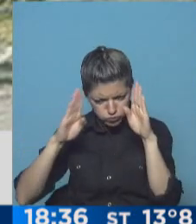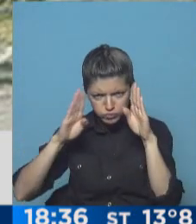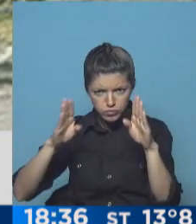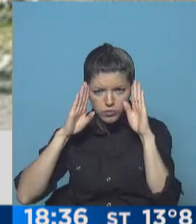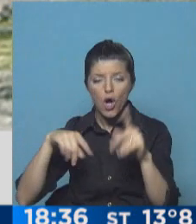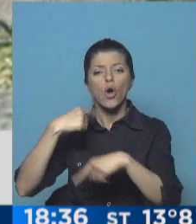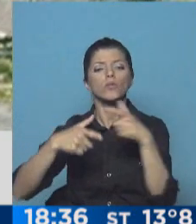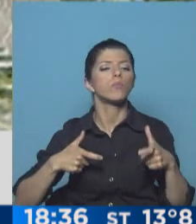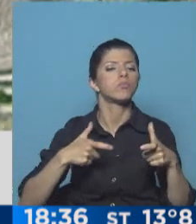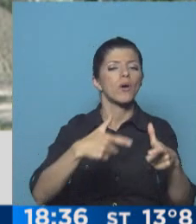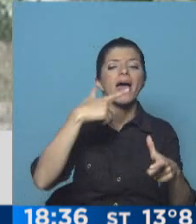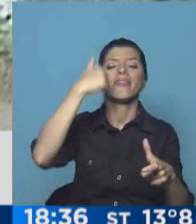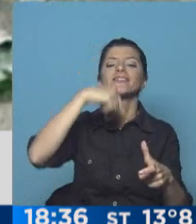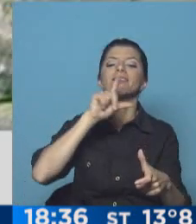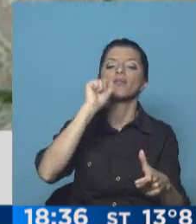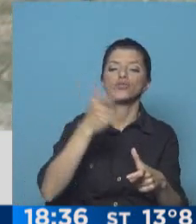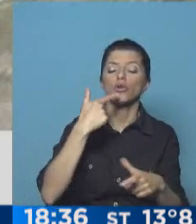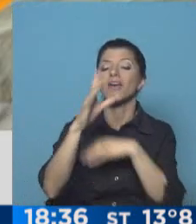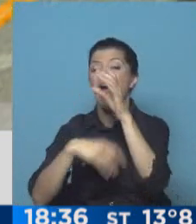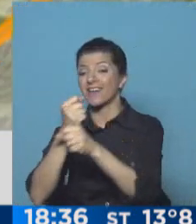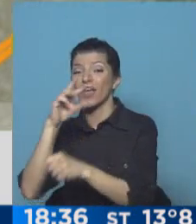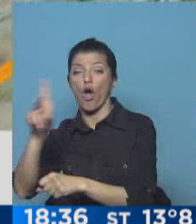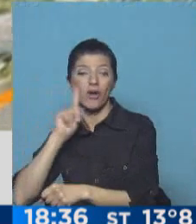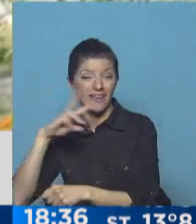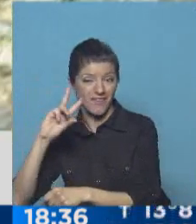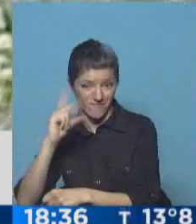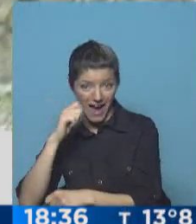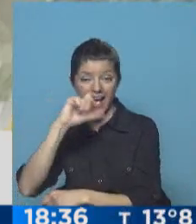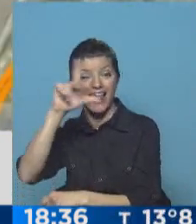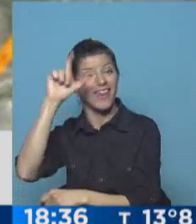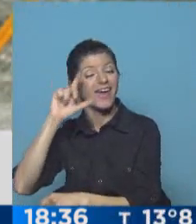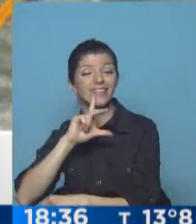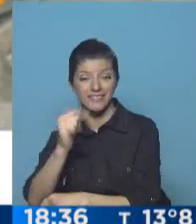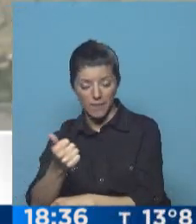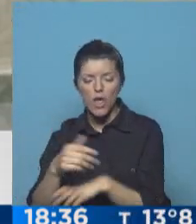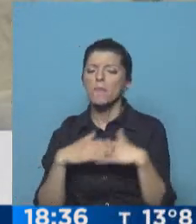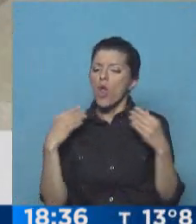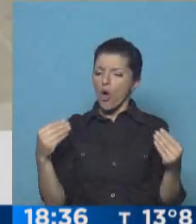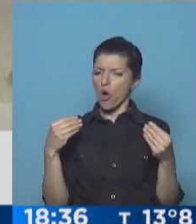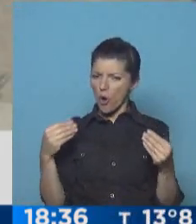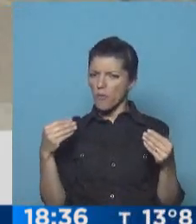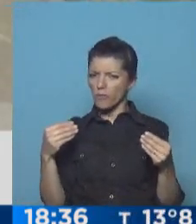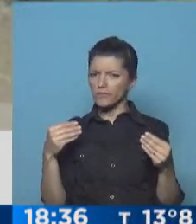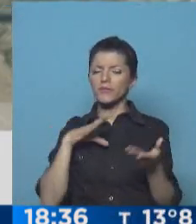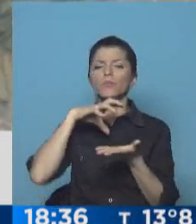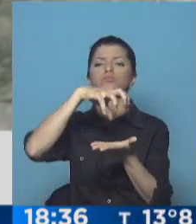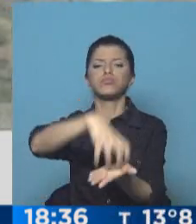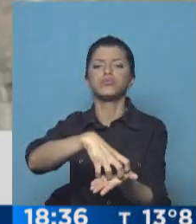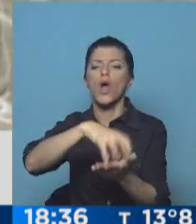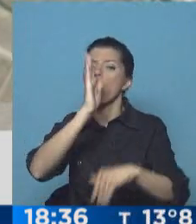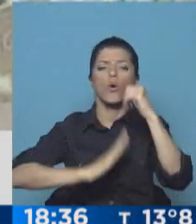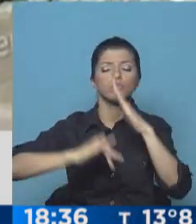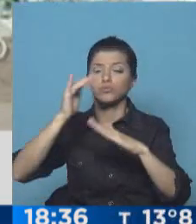acueducto desde Ramón Santos hasta Caleta Olivia, que hemos enfrentado construyendo la planta de ósmosis inversa que